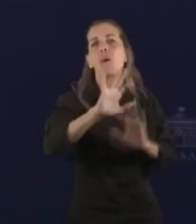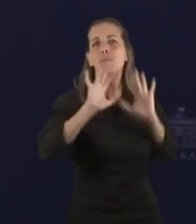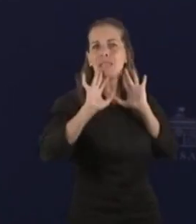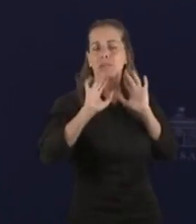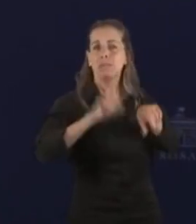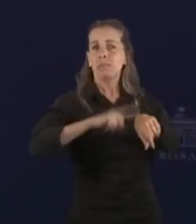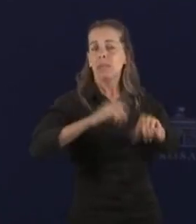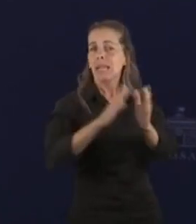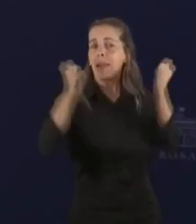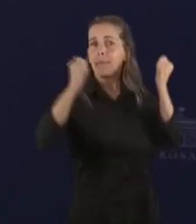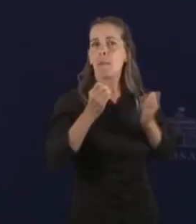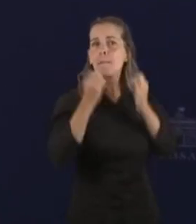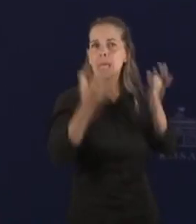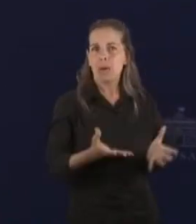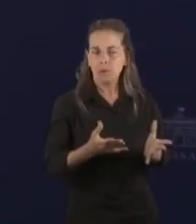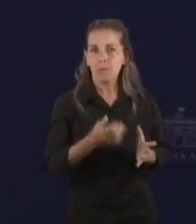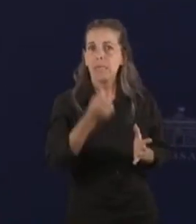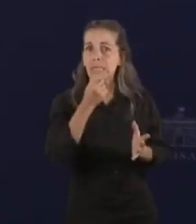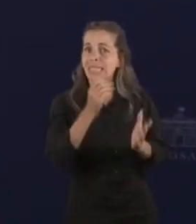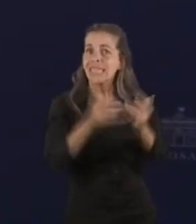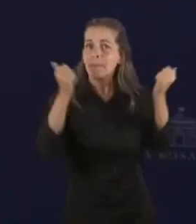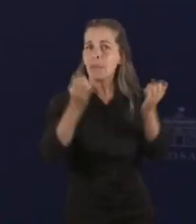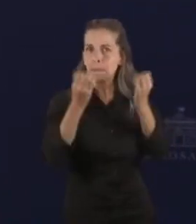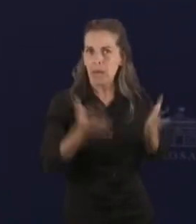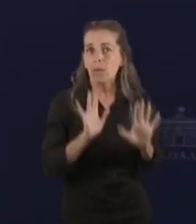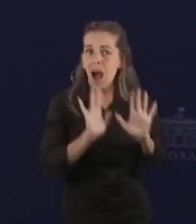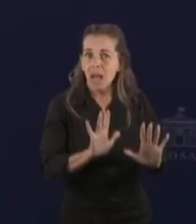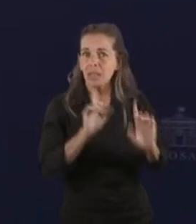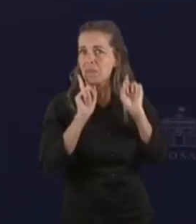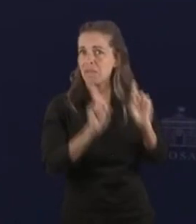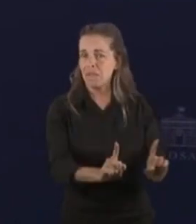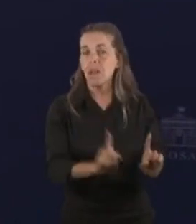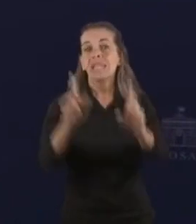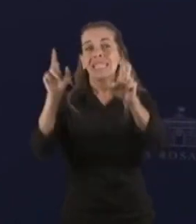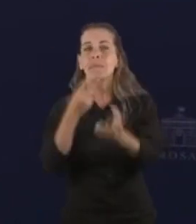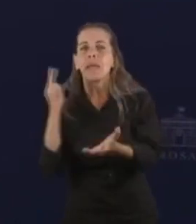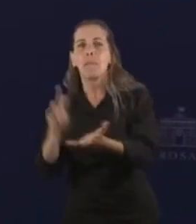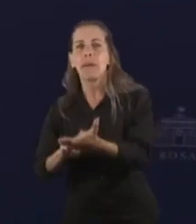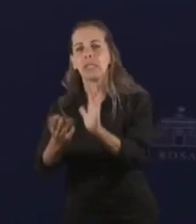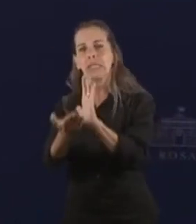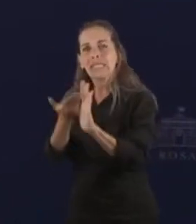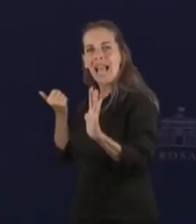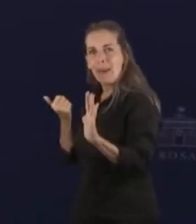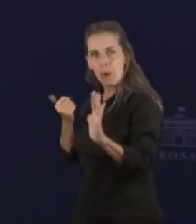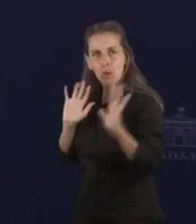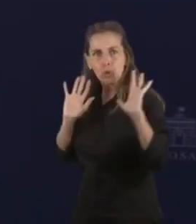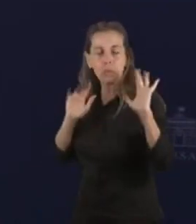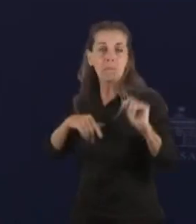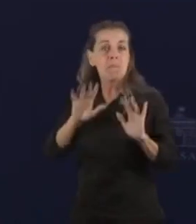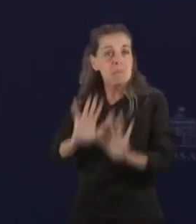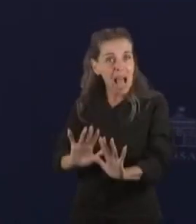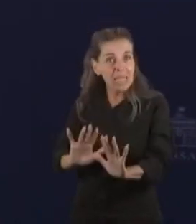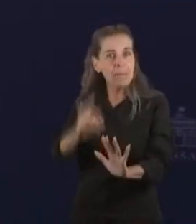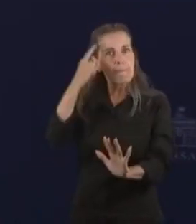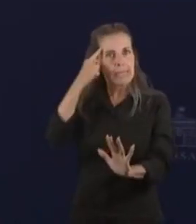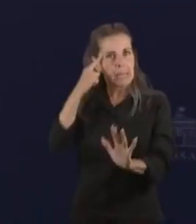rápido mejor Bueno estamos en esa línea sacamos el capítulo fiscal porque entendemos que ahora sí estamos ya encaminados para aprobar la